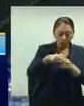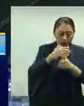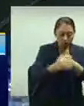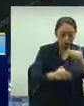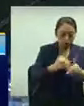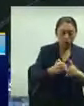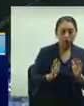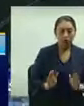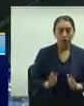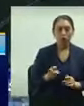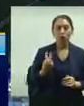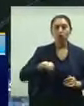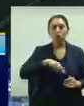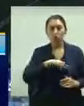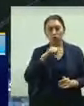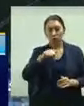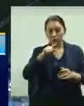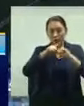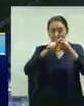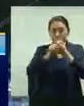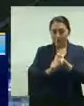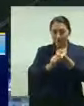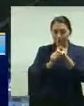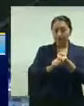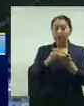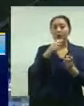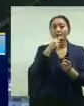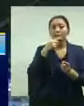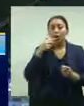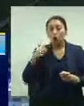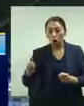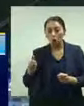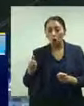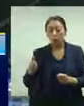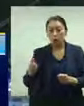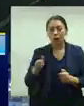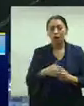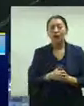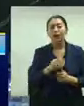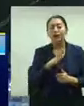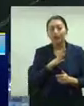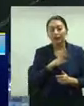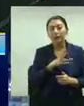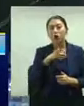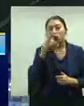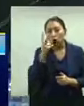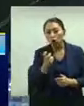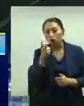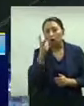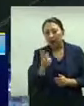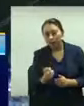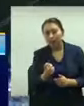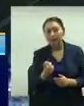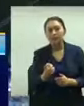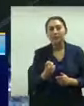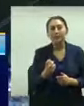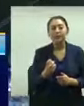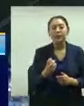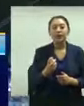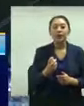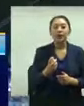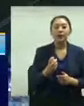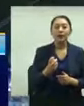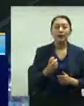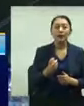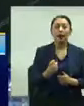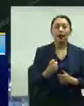único que tenemos pendiente ahorita de mejora del SNIP, que tuvimos que volverlo a ingresar al Ministerio, perdón,